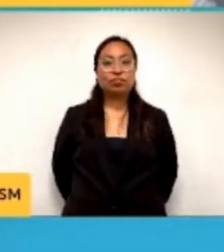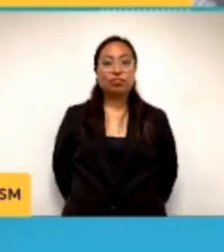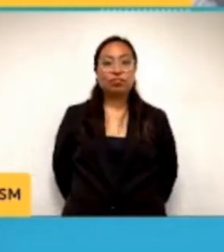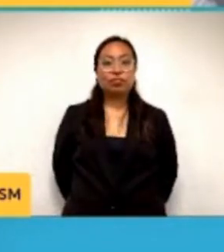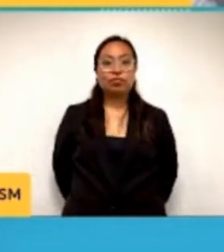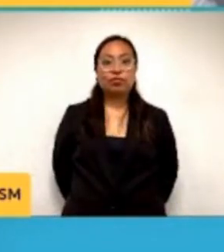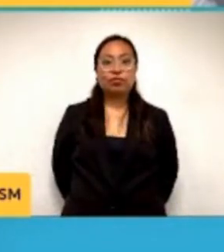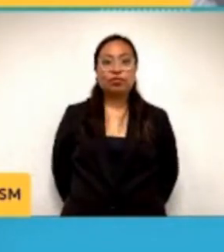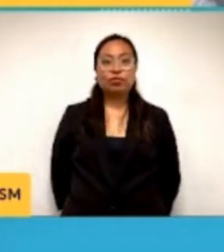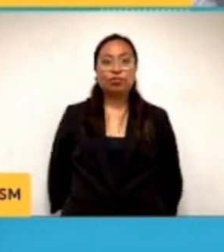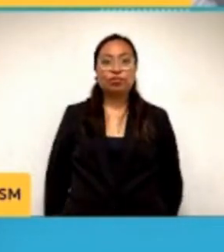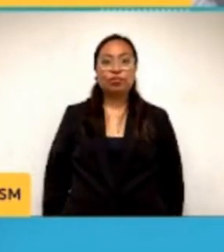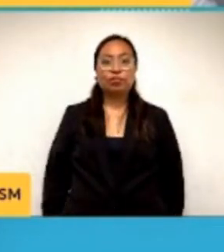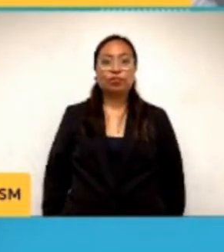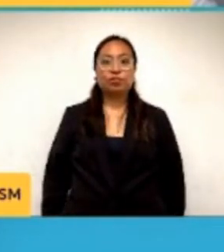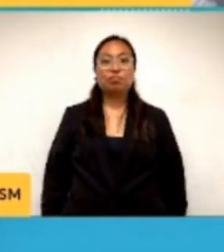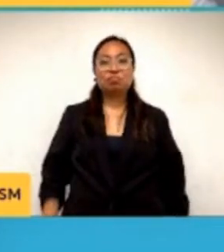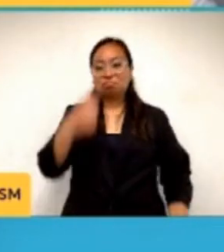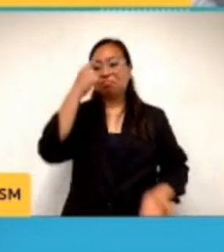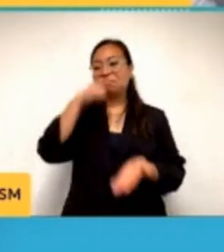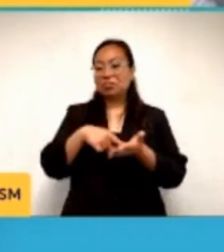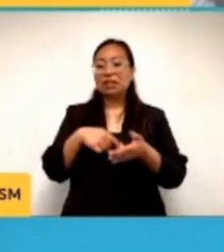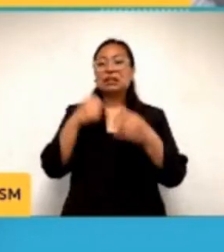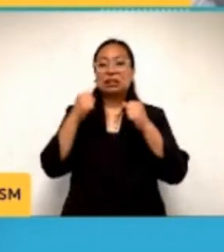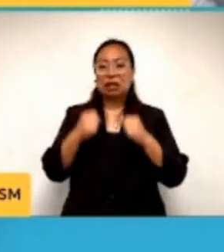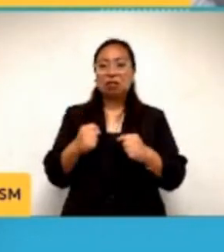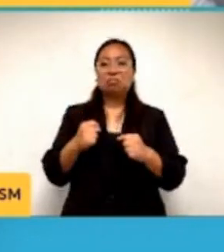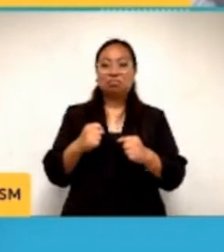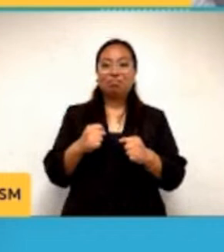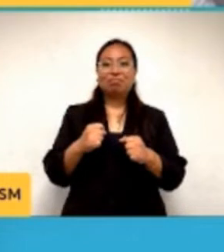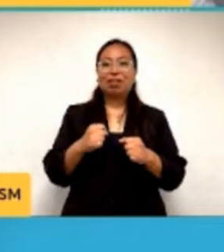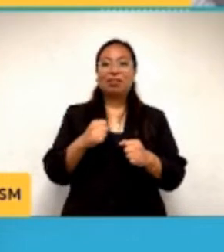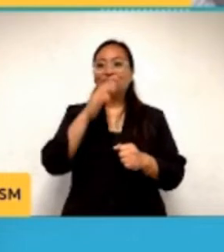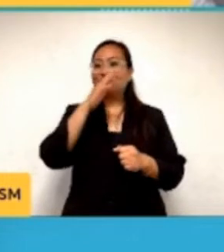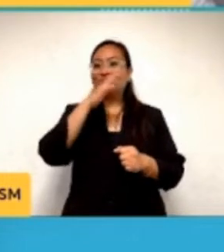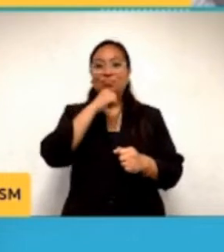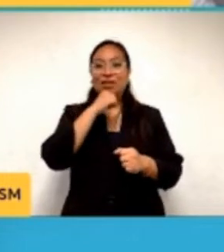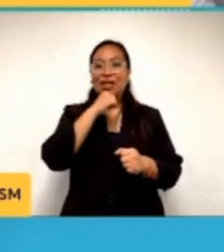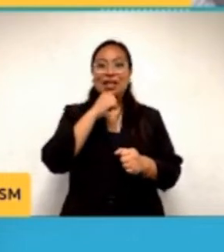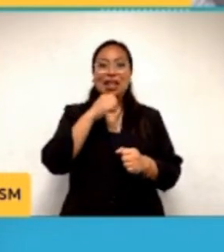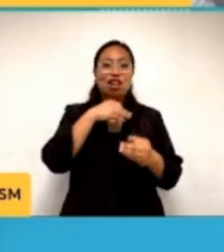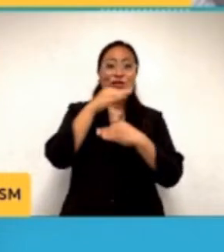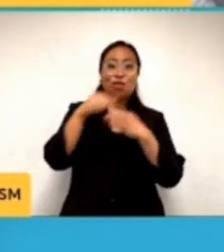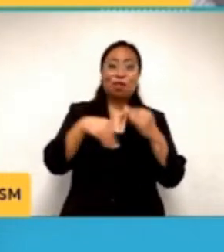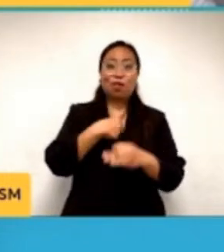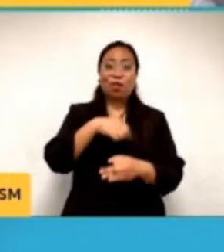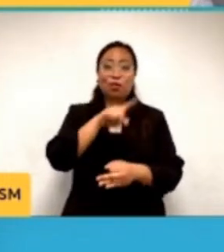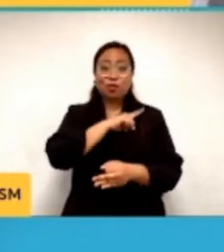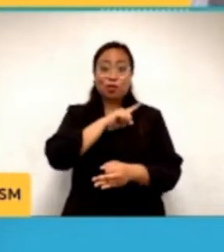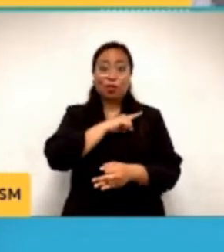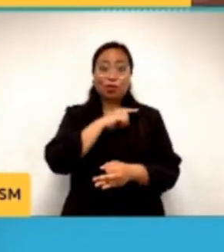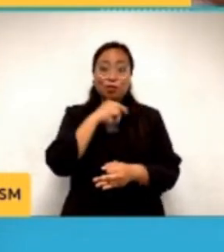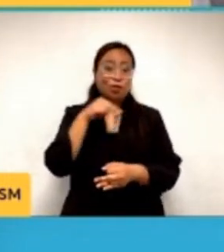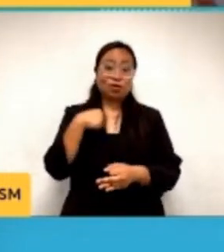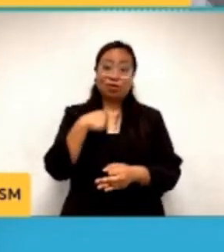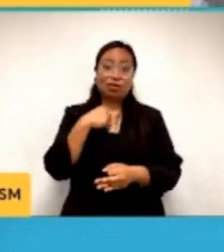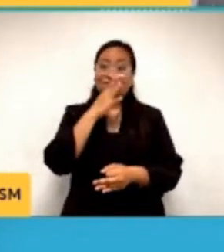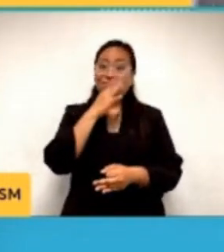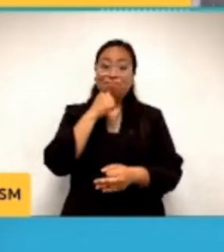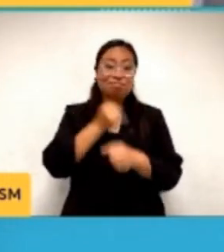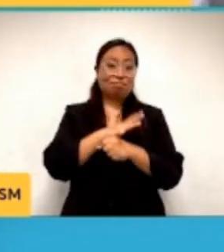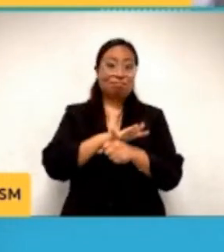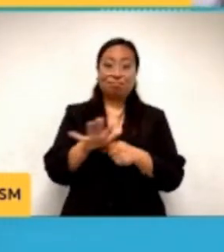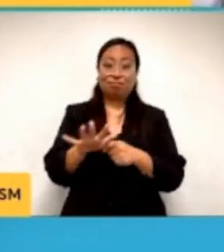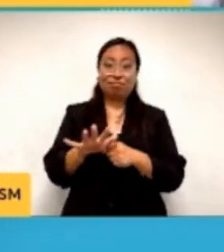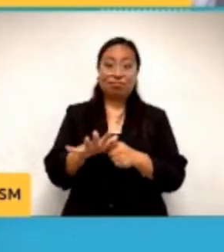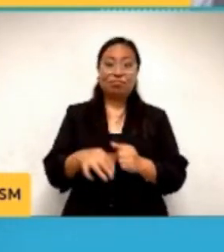seguramente tú y yo estamos convencidos de que no podemos hacerlo todos solos. Entonces, en la